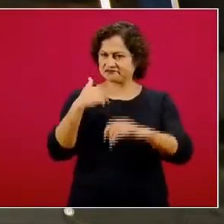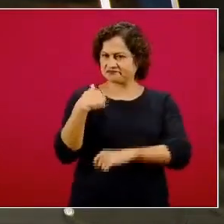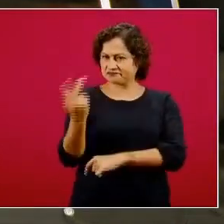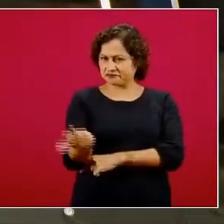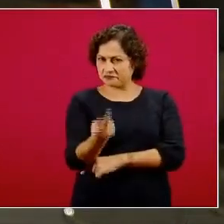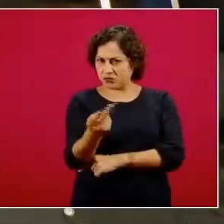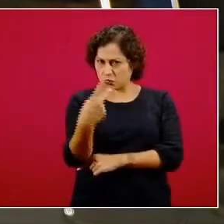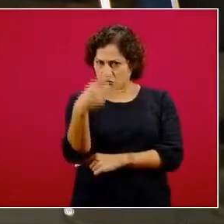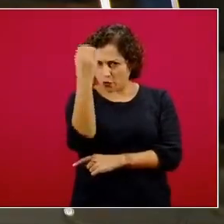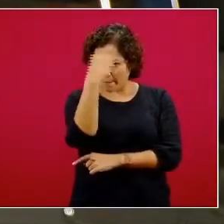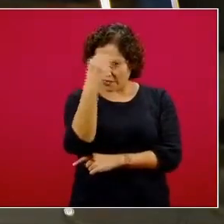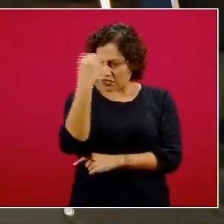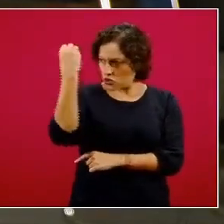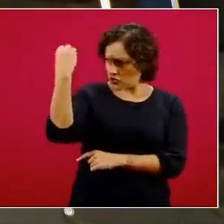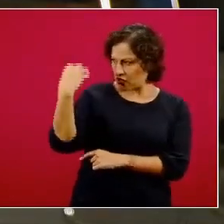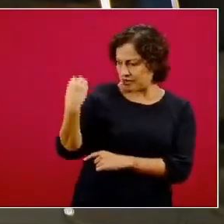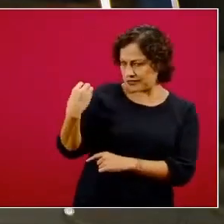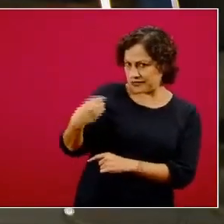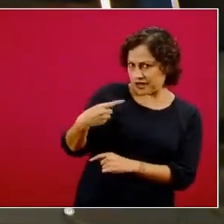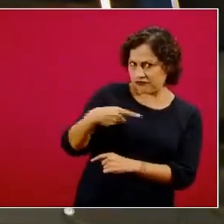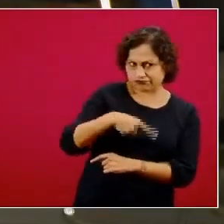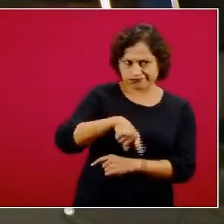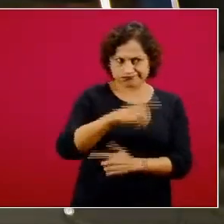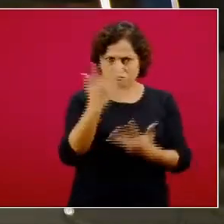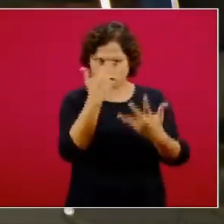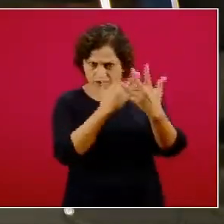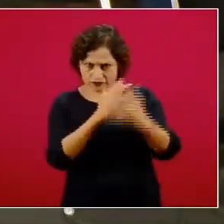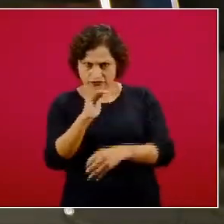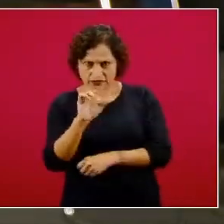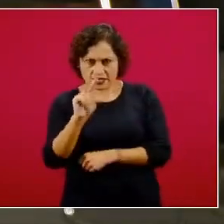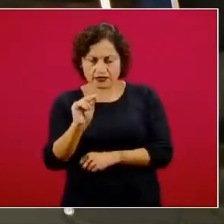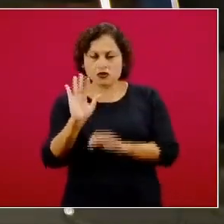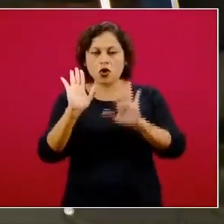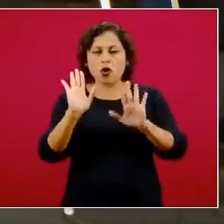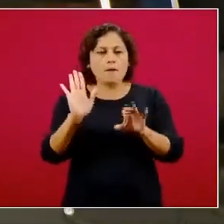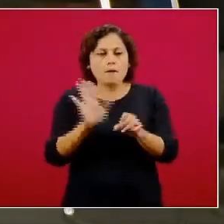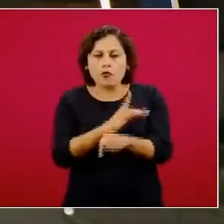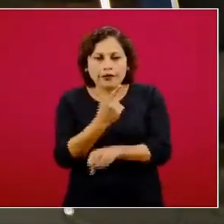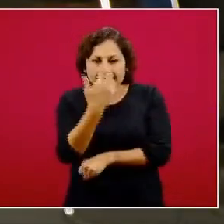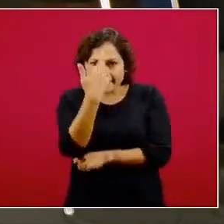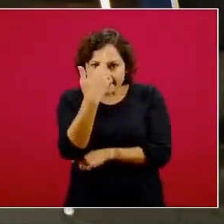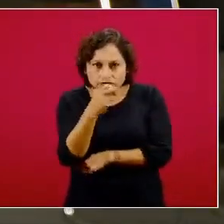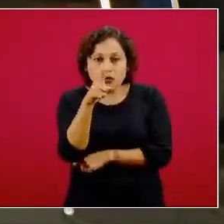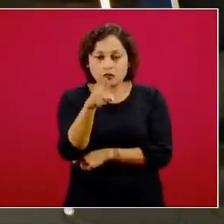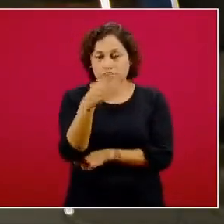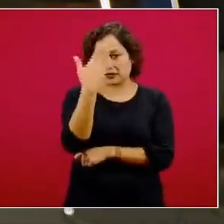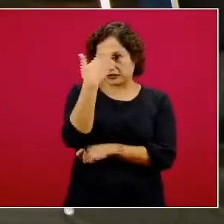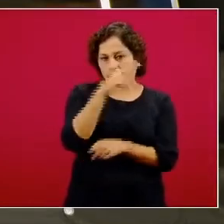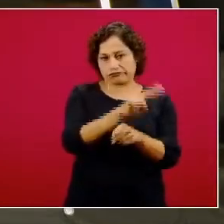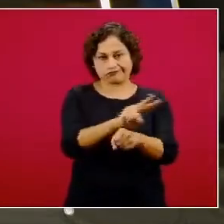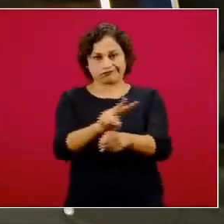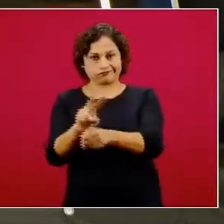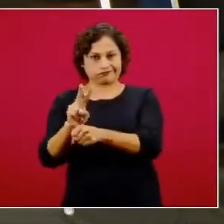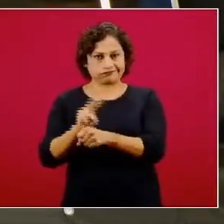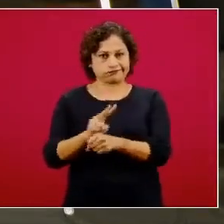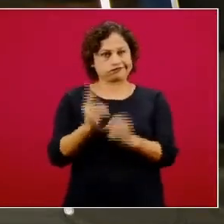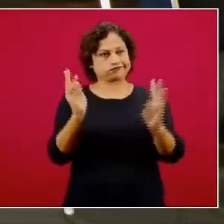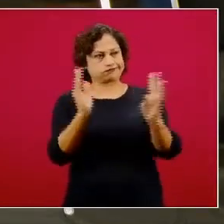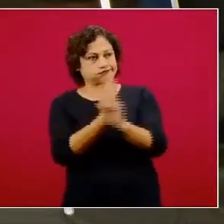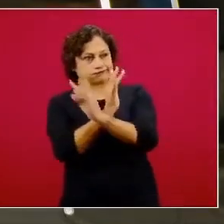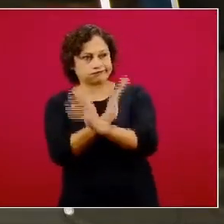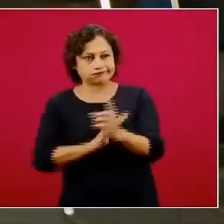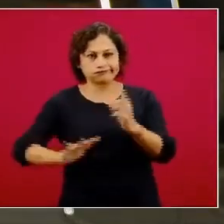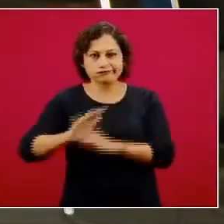esta aplicación? Y de ser así, ¿a qué se debe? ¿Lo han detectado ustedes? Usted que ha estado monitoreando todo el tiempo movilidad y demás,